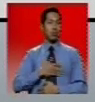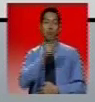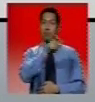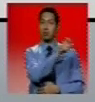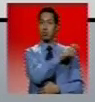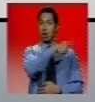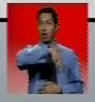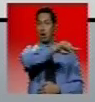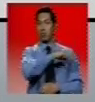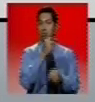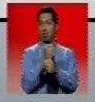sus responsables